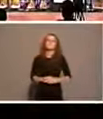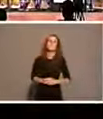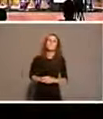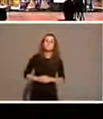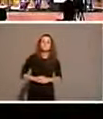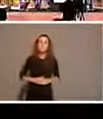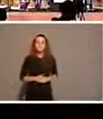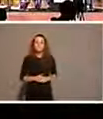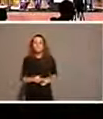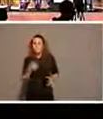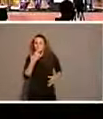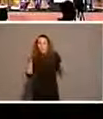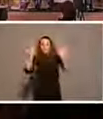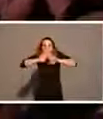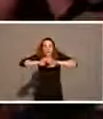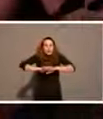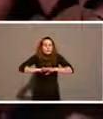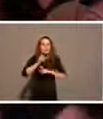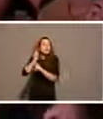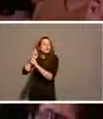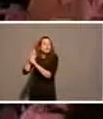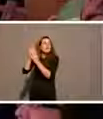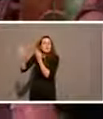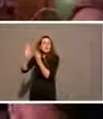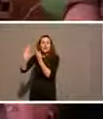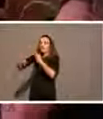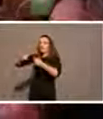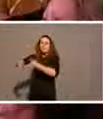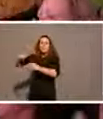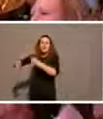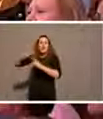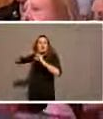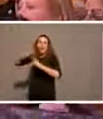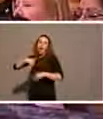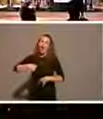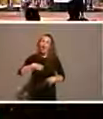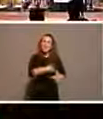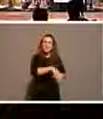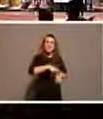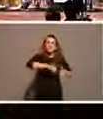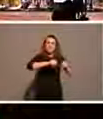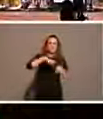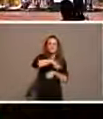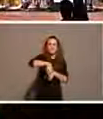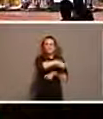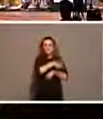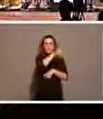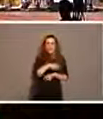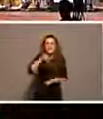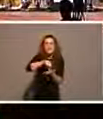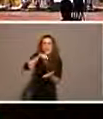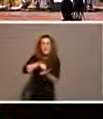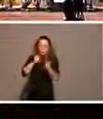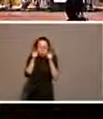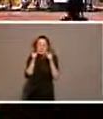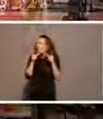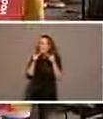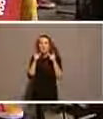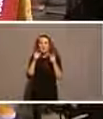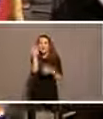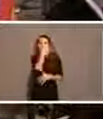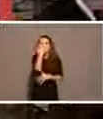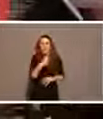Si no duerme de noche por el ruido del vecino o por la puta gracia del niñato y su vecino. Si vive usted en el centro y se desvelan